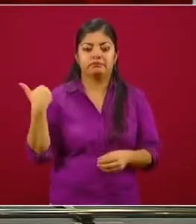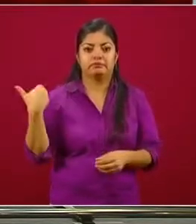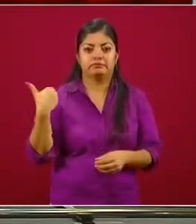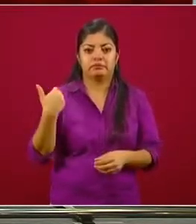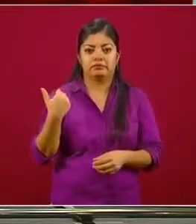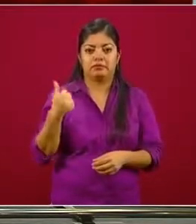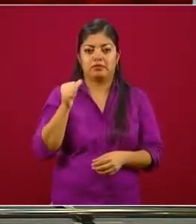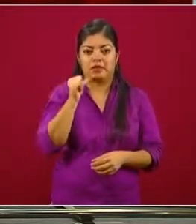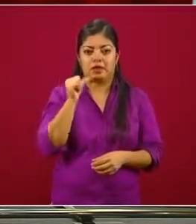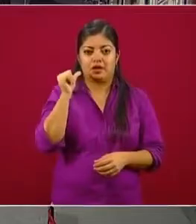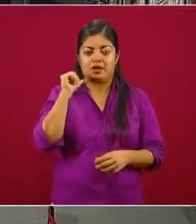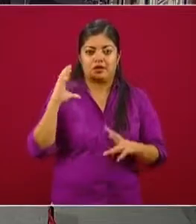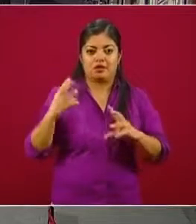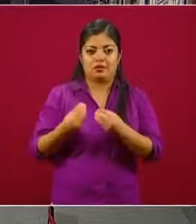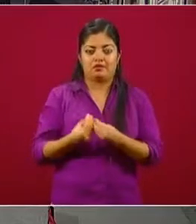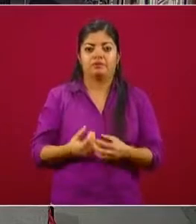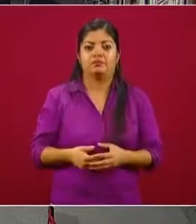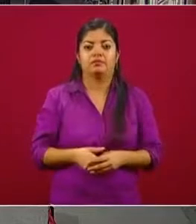horas, ¿no?